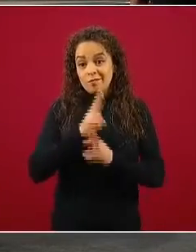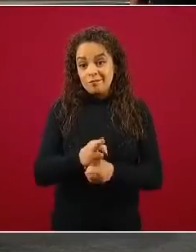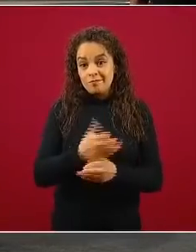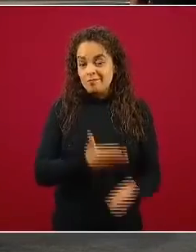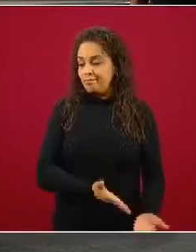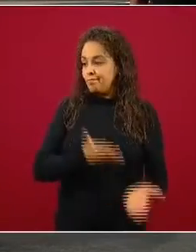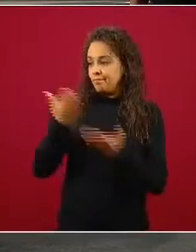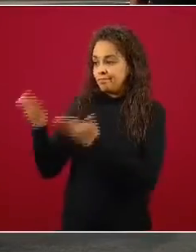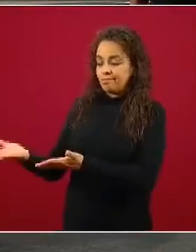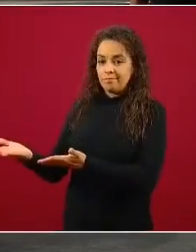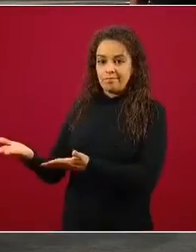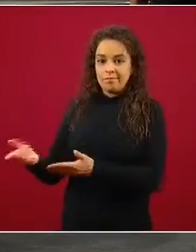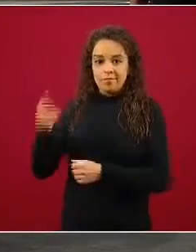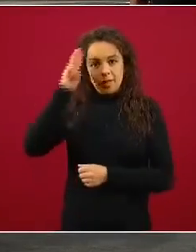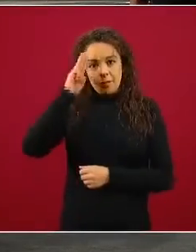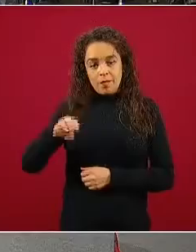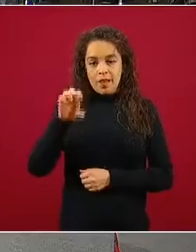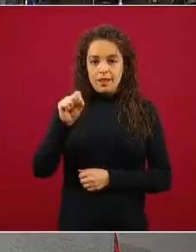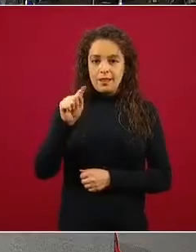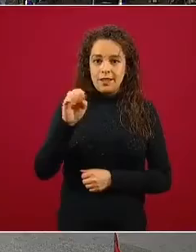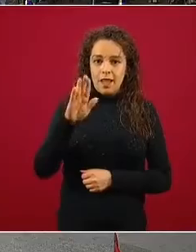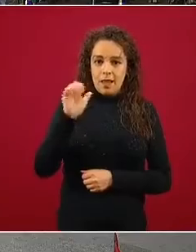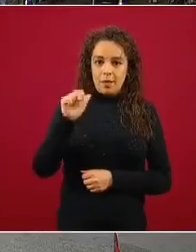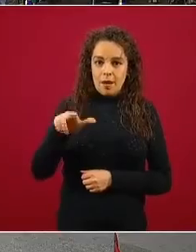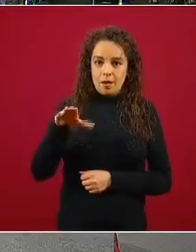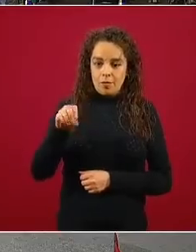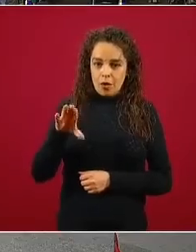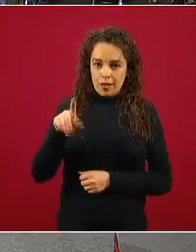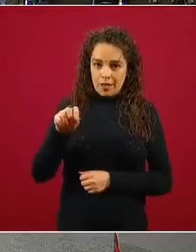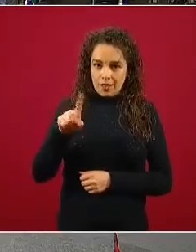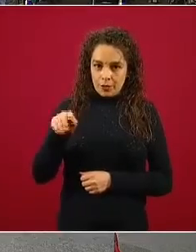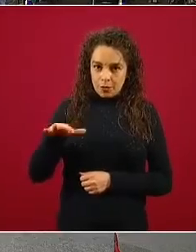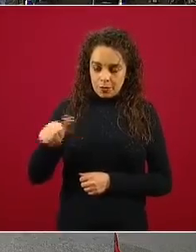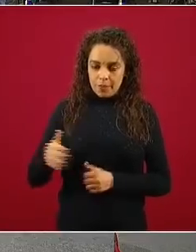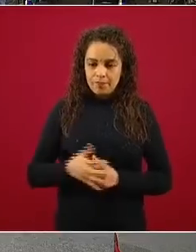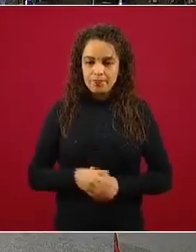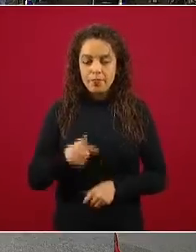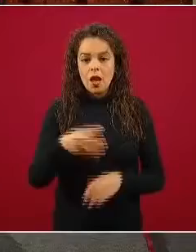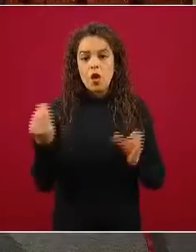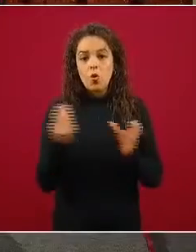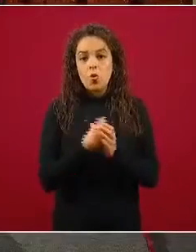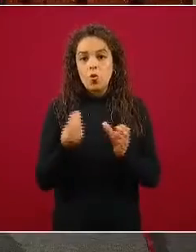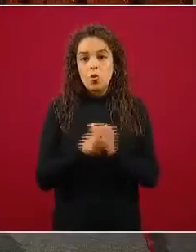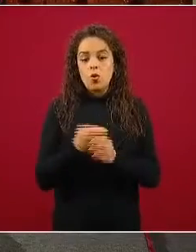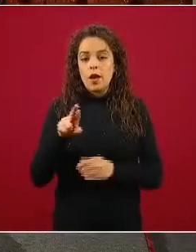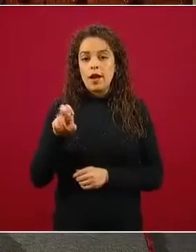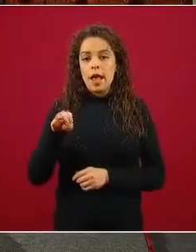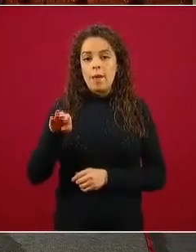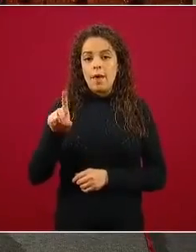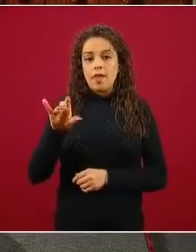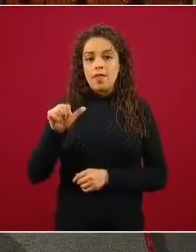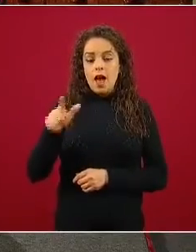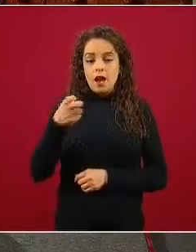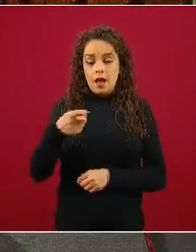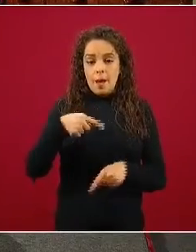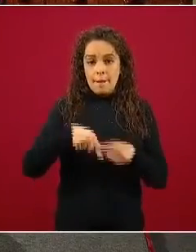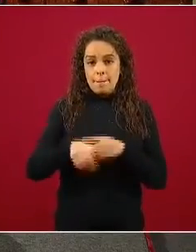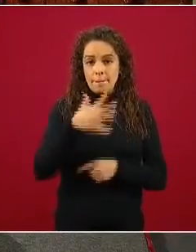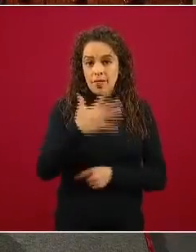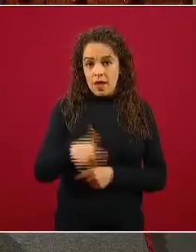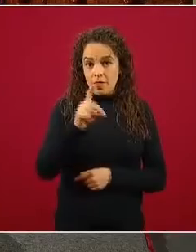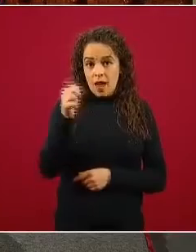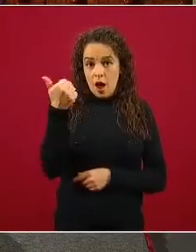palabra al maestro Esteban Moctezuma. Muchas gracias. El curso remedial, que con ese se inicia el ciclo 2021 el 10 de